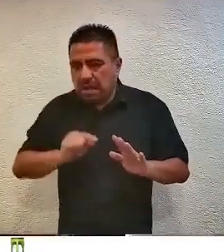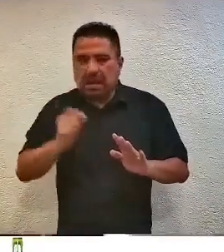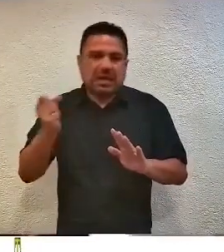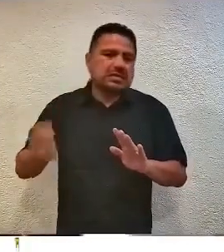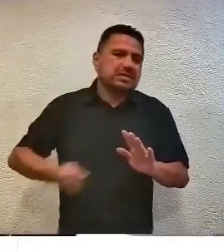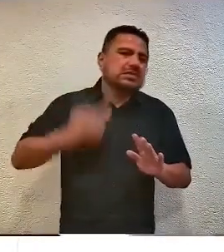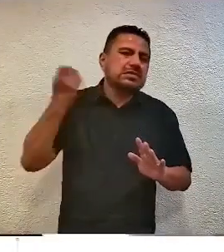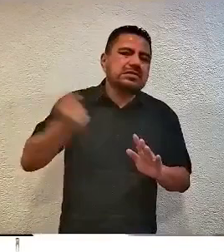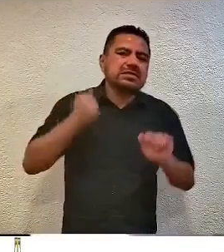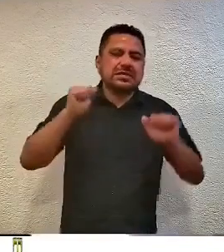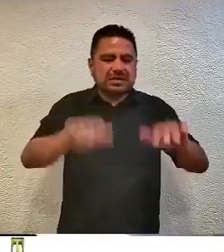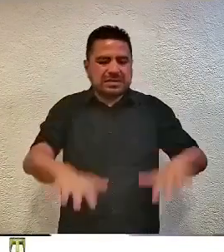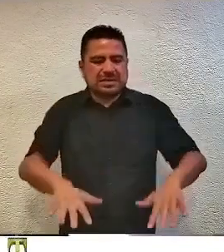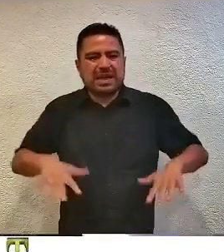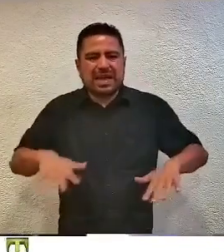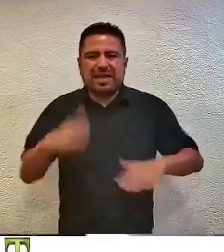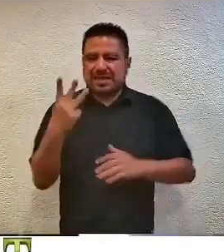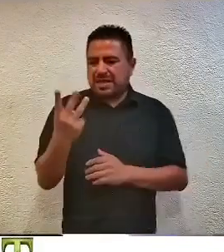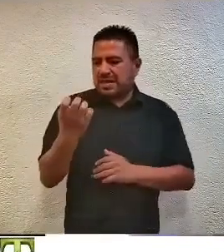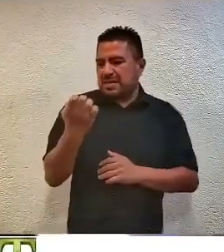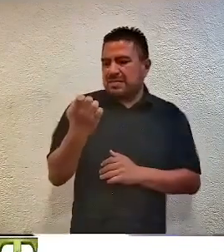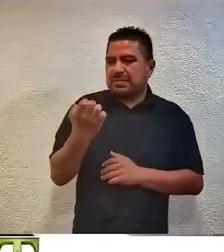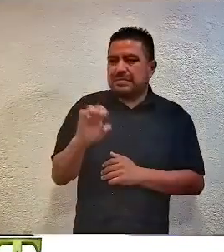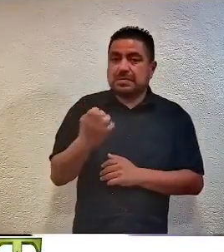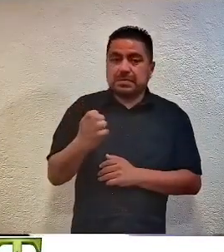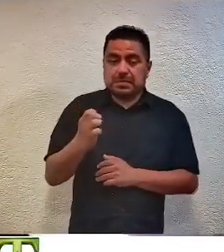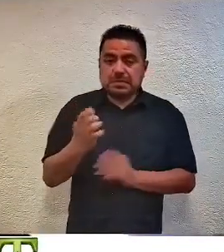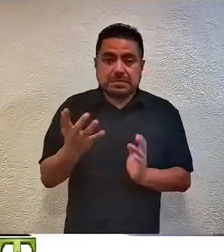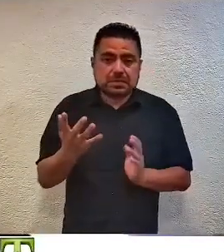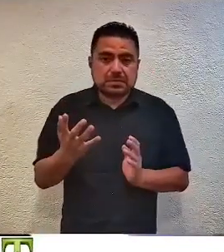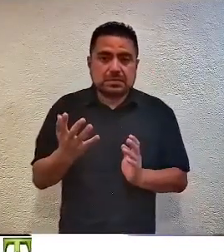asamblea, esa elección del 3 de enero y